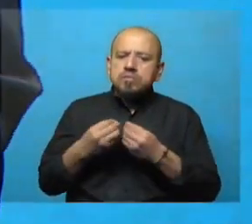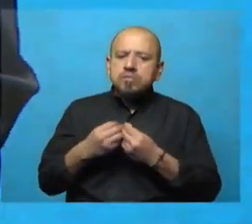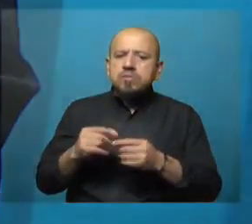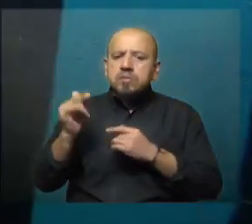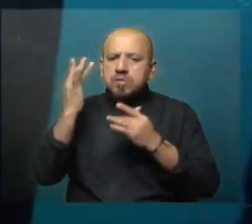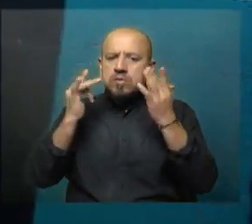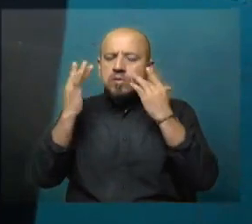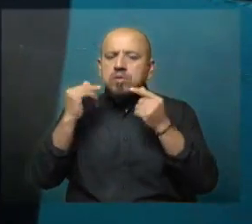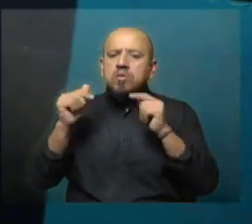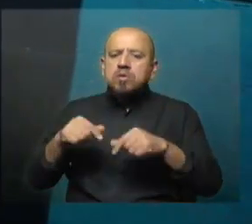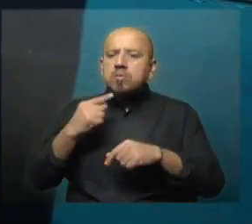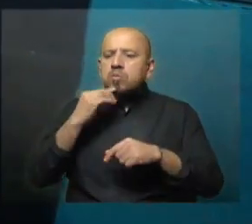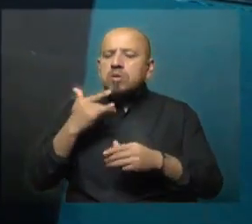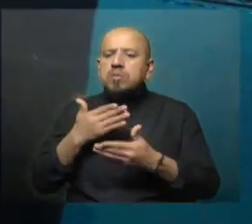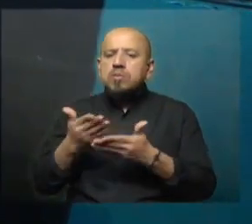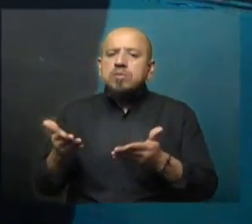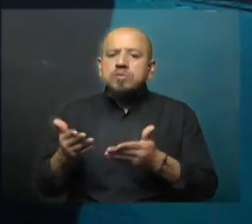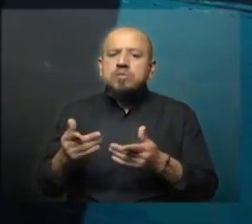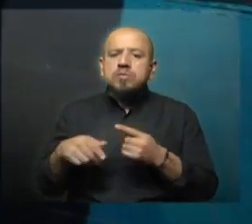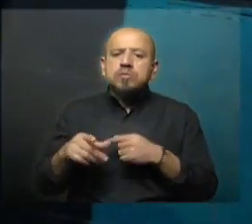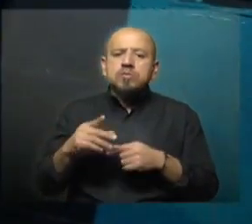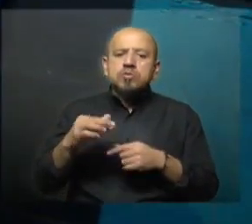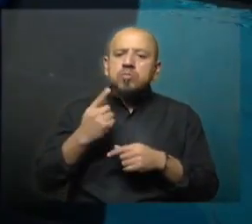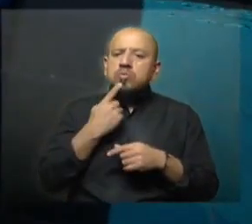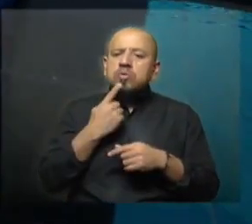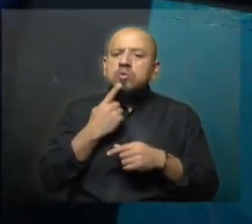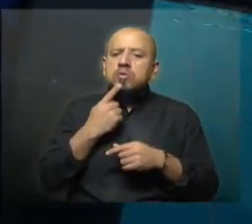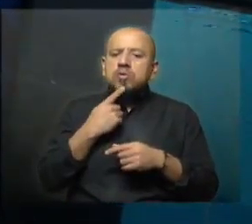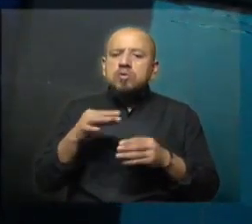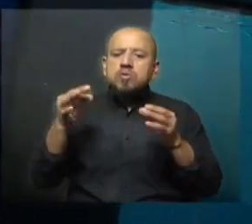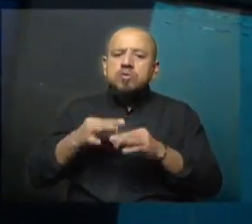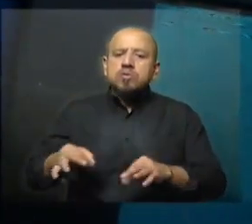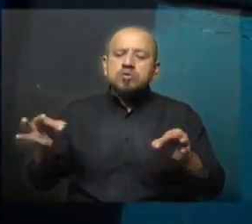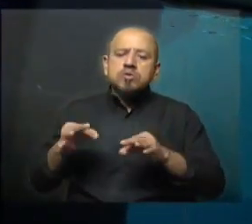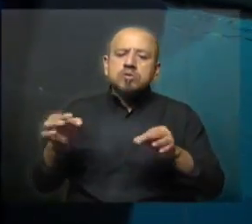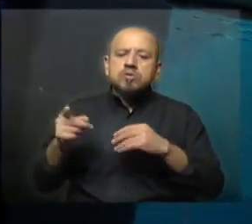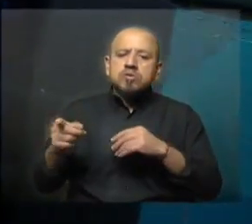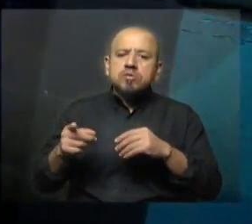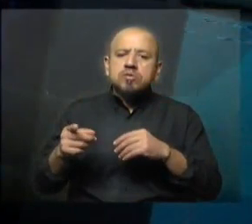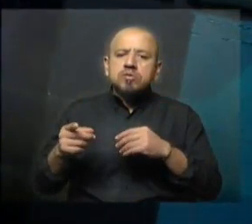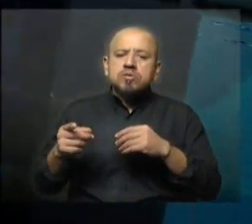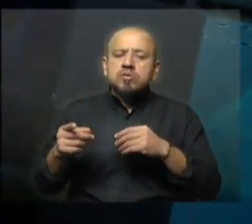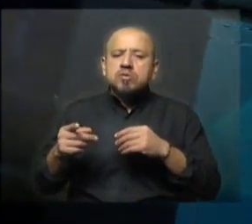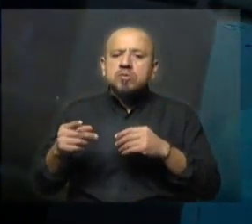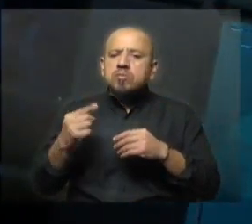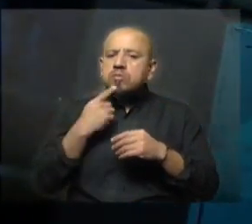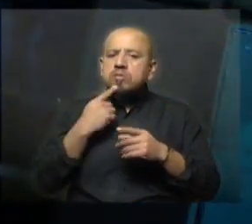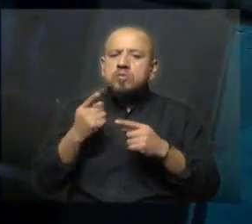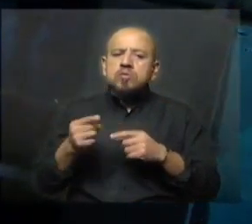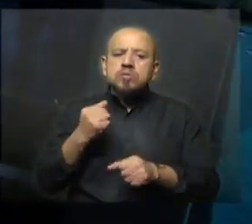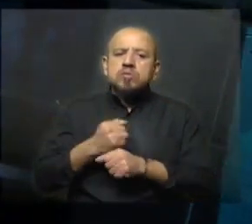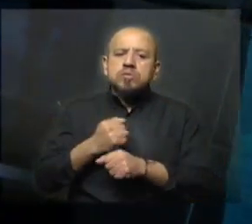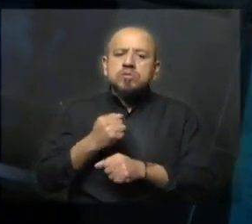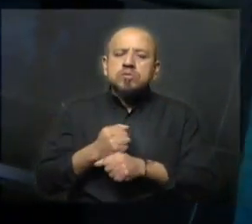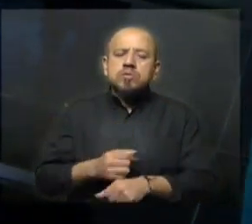artísticas que hoy están presente por ejemplo los denominados singles políticos que pasaron a ser canciones hoy son canciones políticas este y vos has trabajado